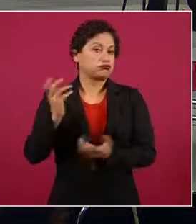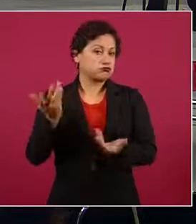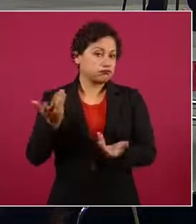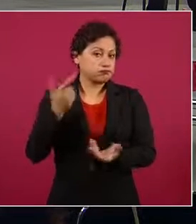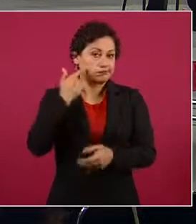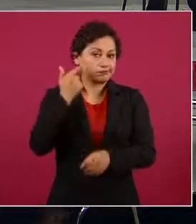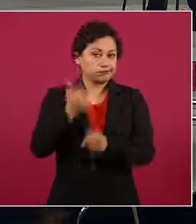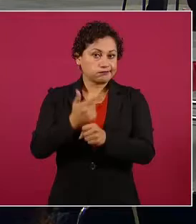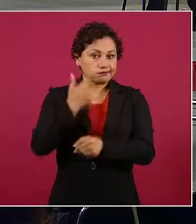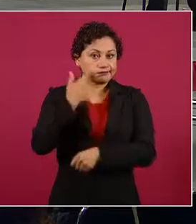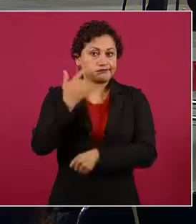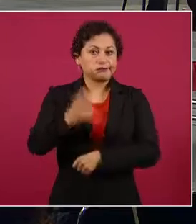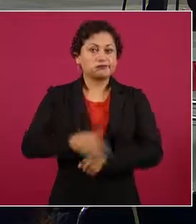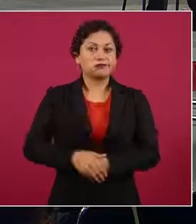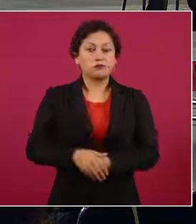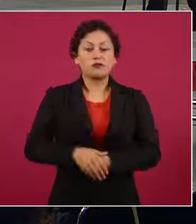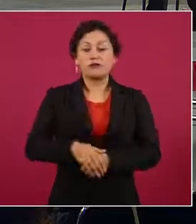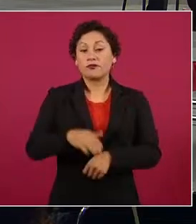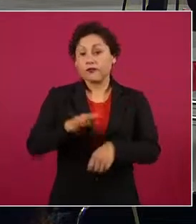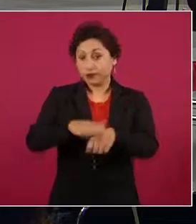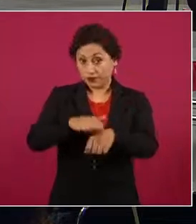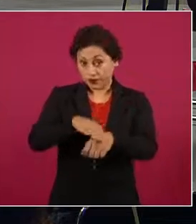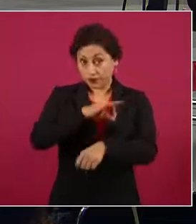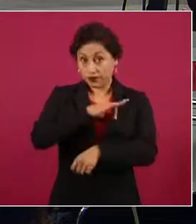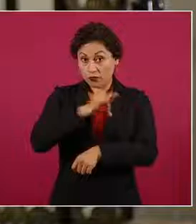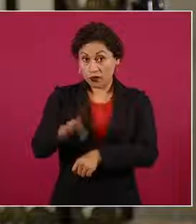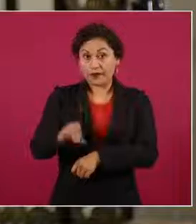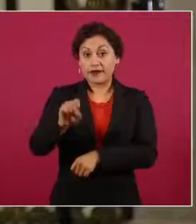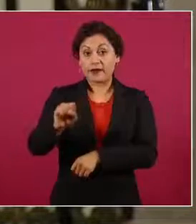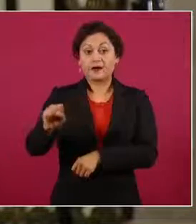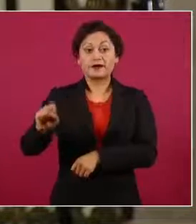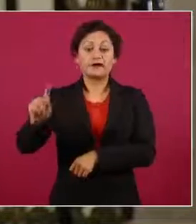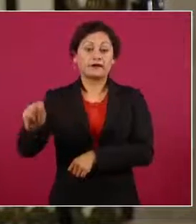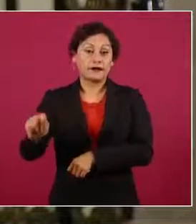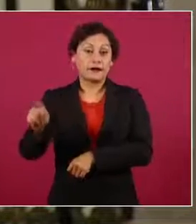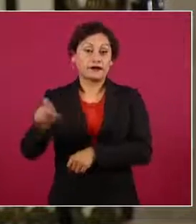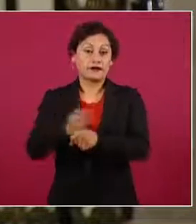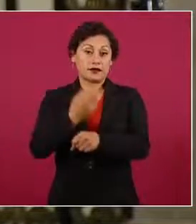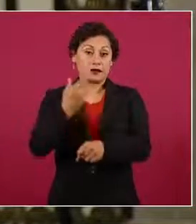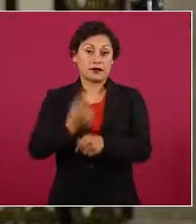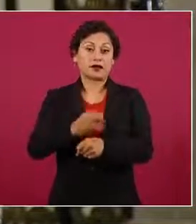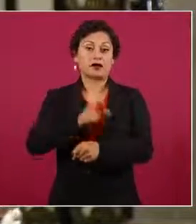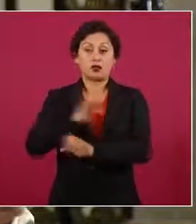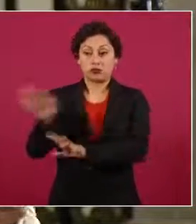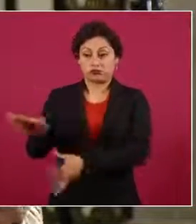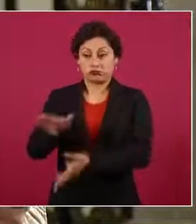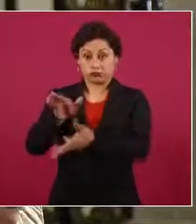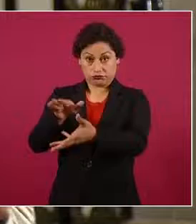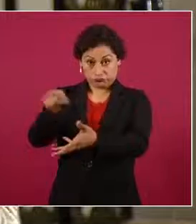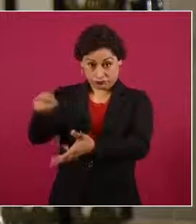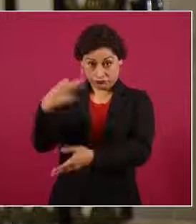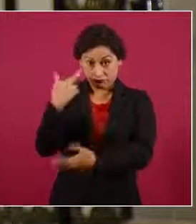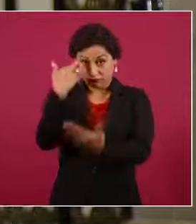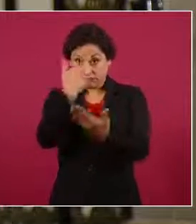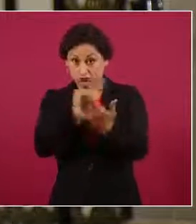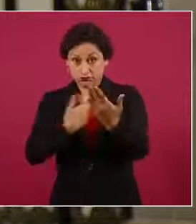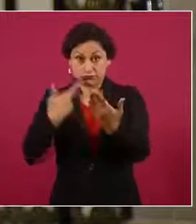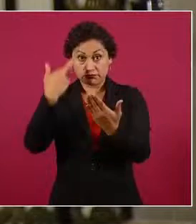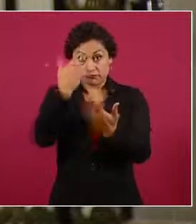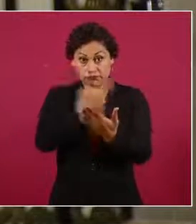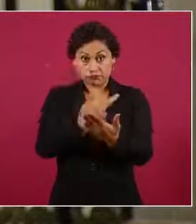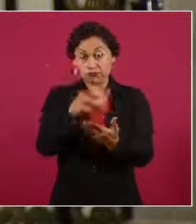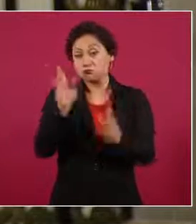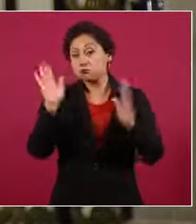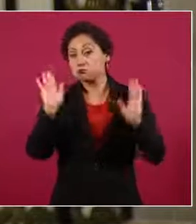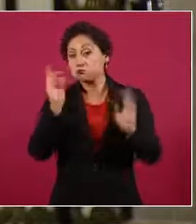podría solicitar al encargado del SCT revise los documentos que con gusto se les podría hacer llegar y que podría entregarlos